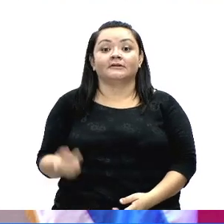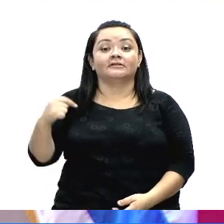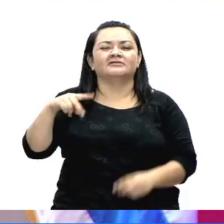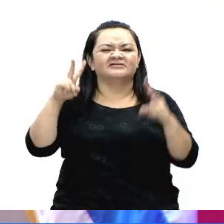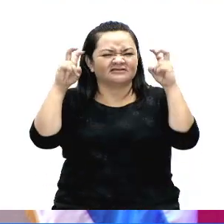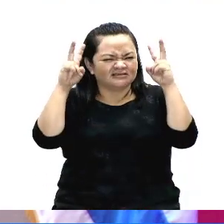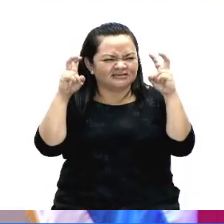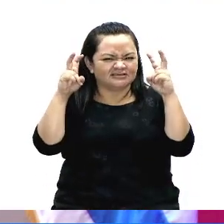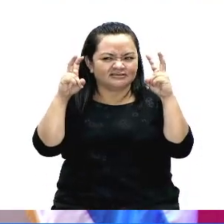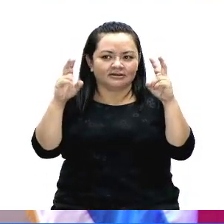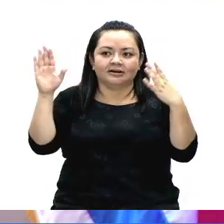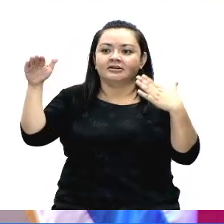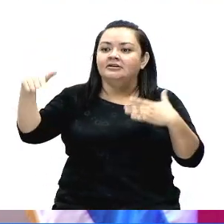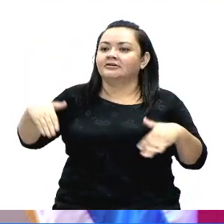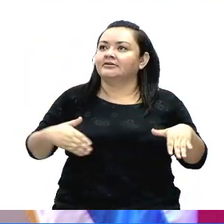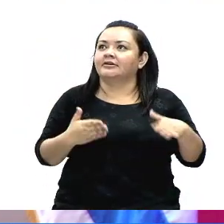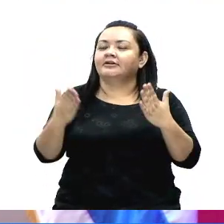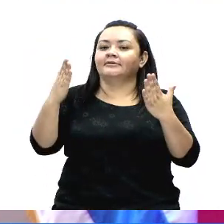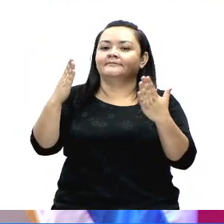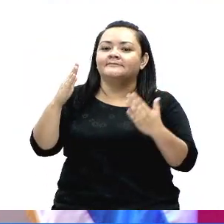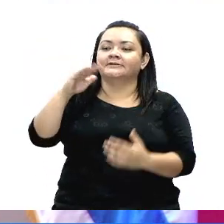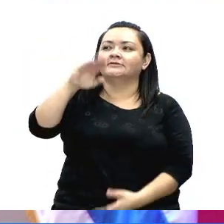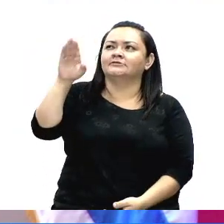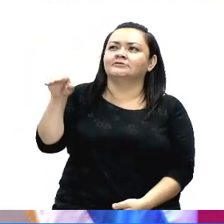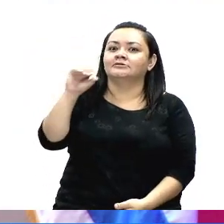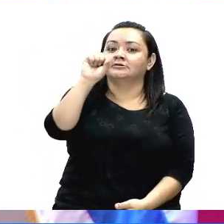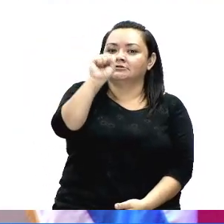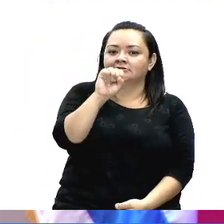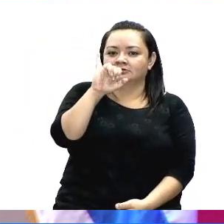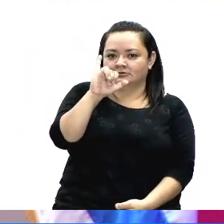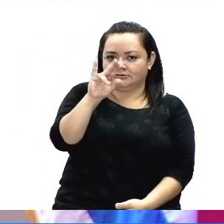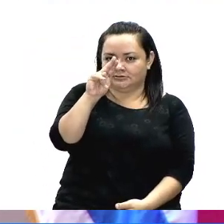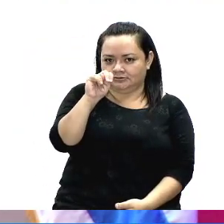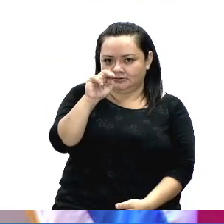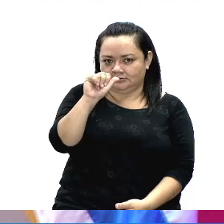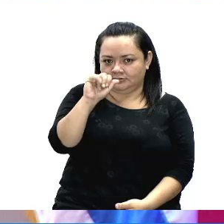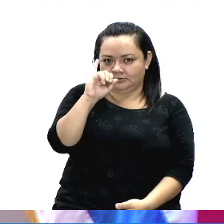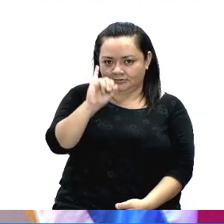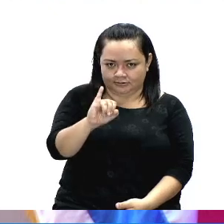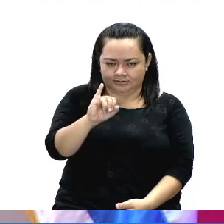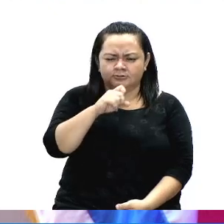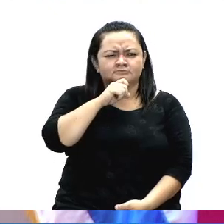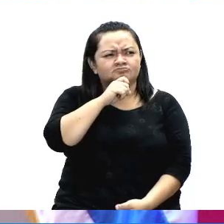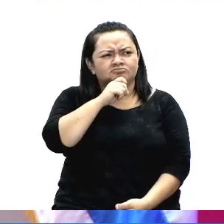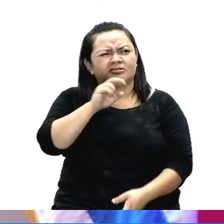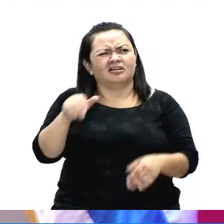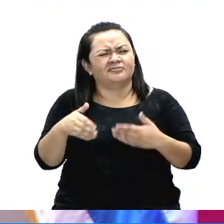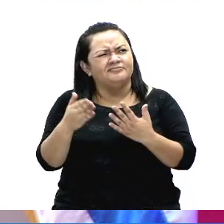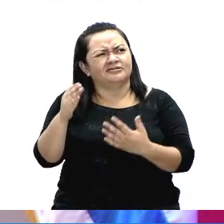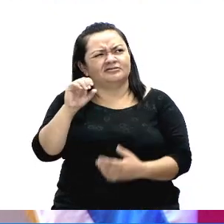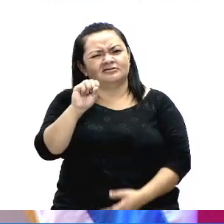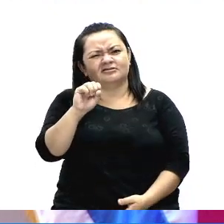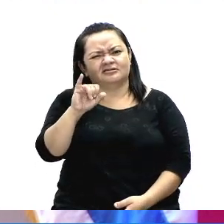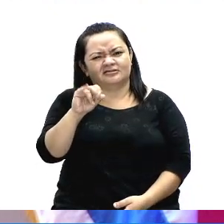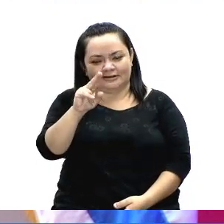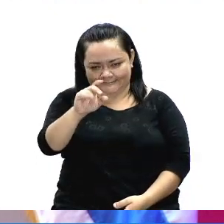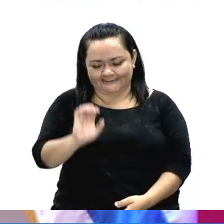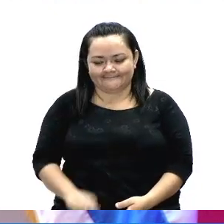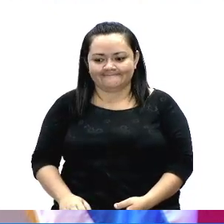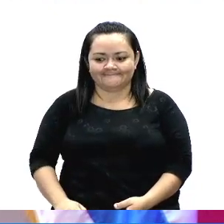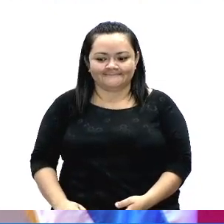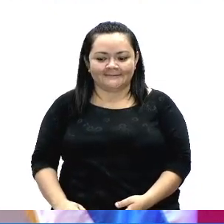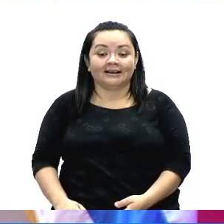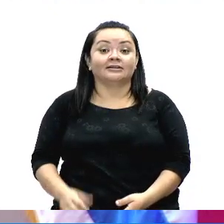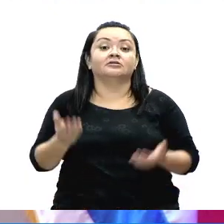camino al sinaí camino al sinaí usted irá camino al sinaí si hay muchas cosas